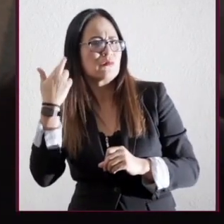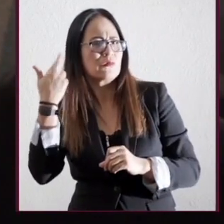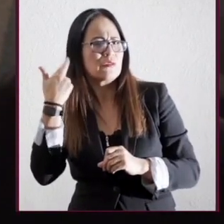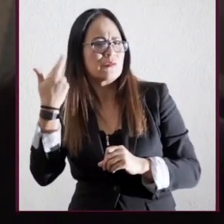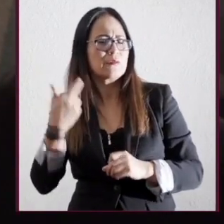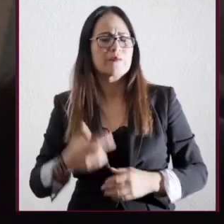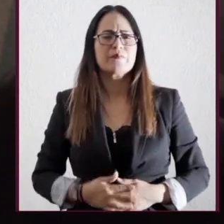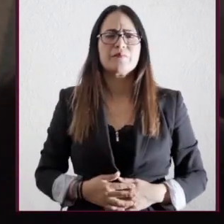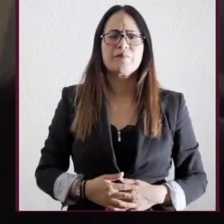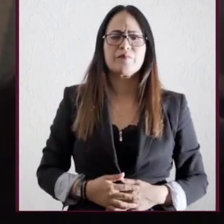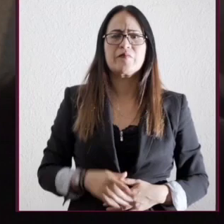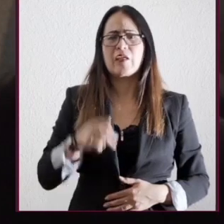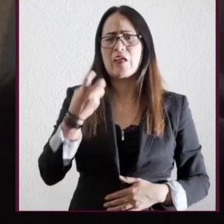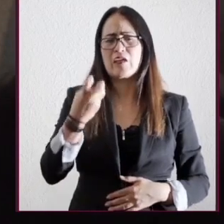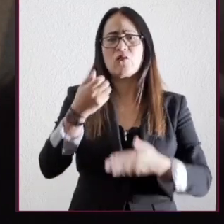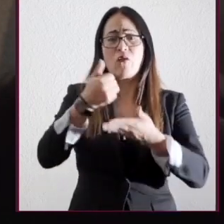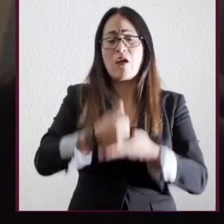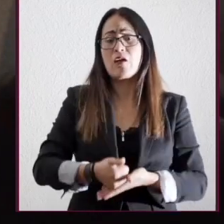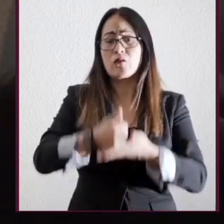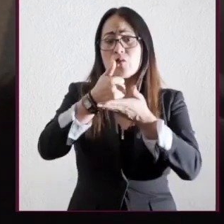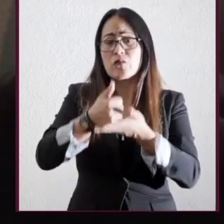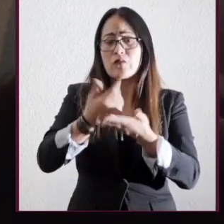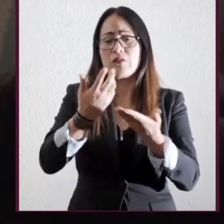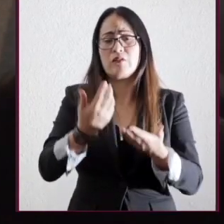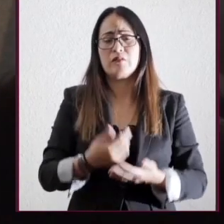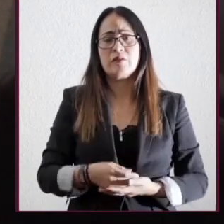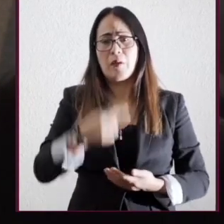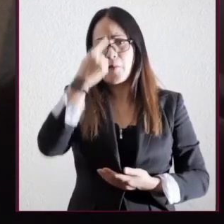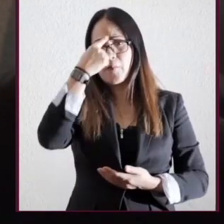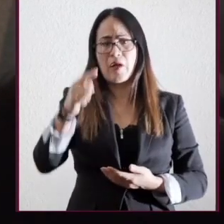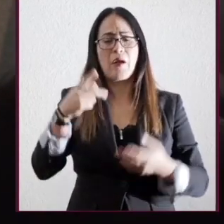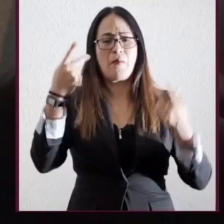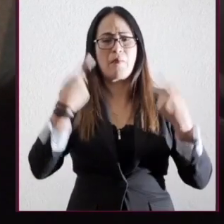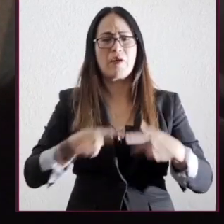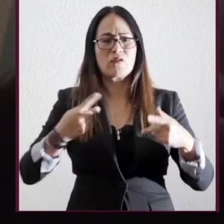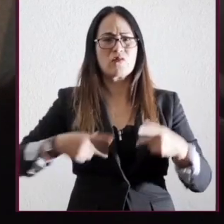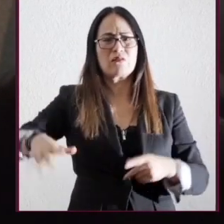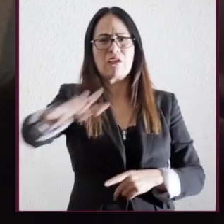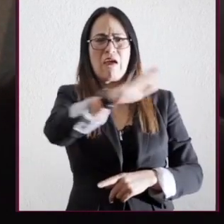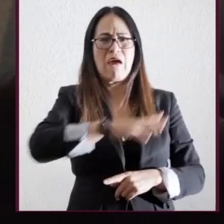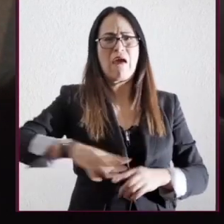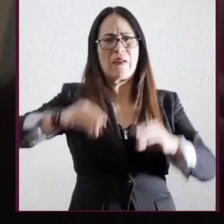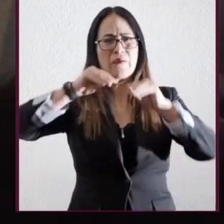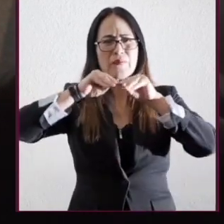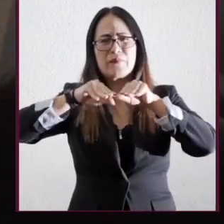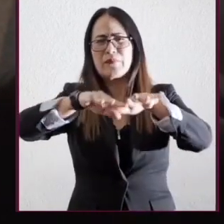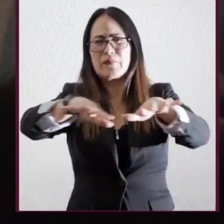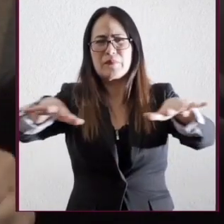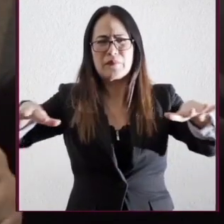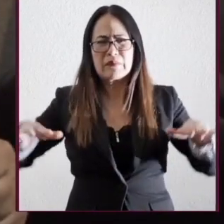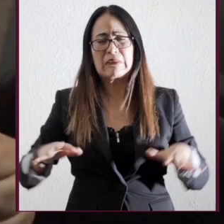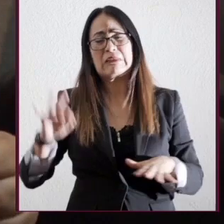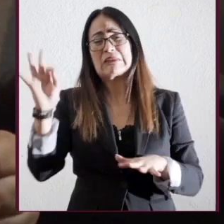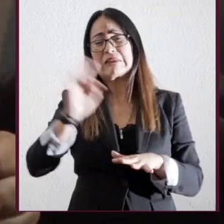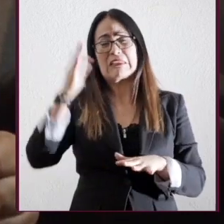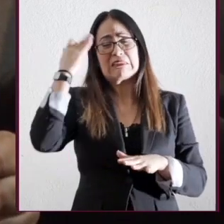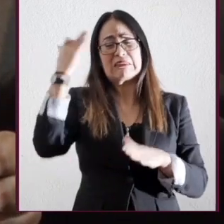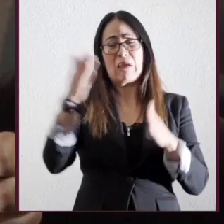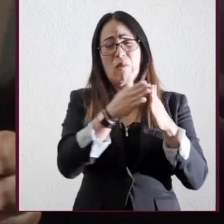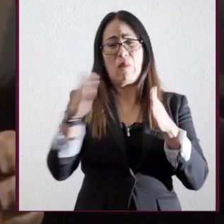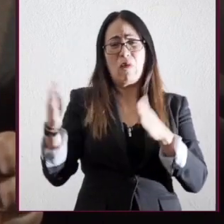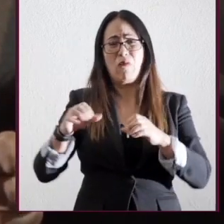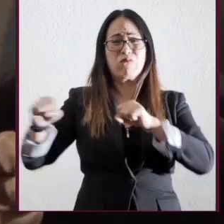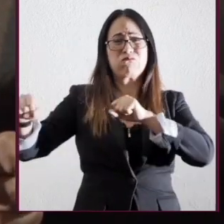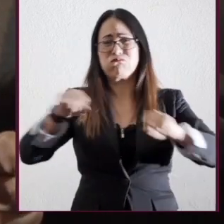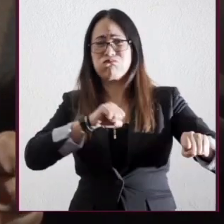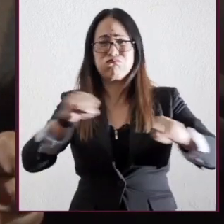para de alguna manera tener o llegar a grandes segmentos de la población en momentos que sean